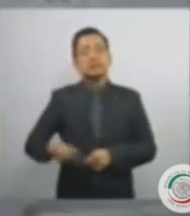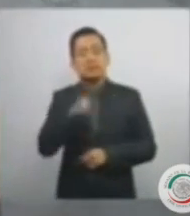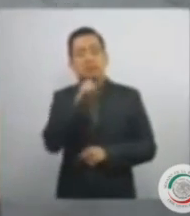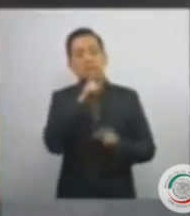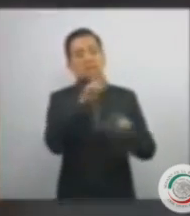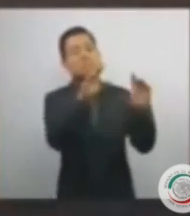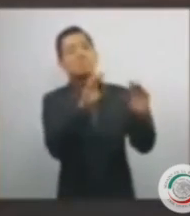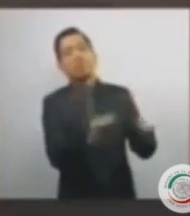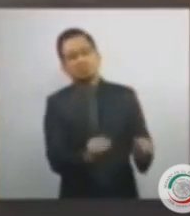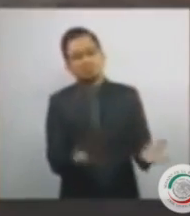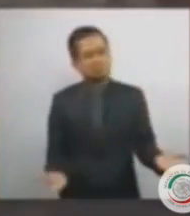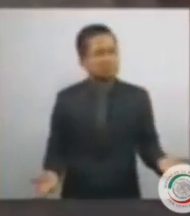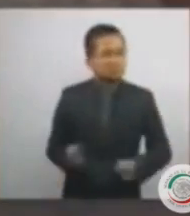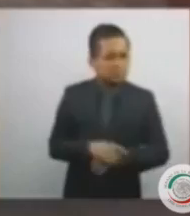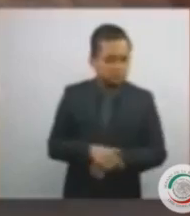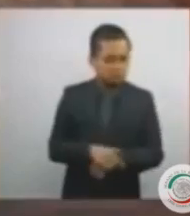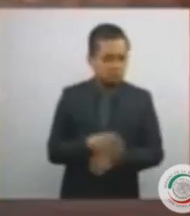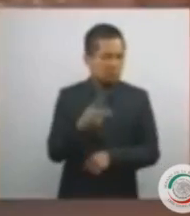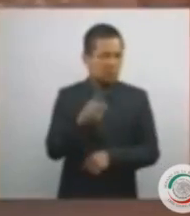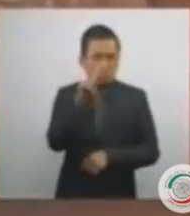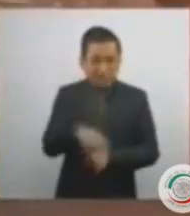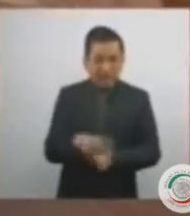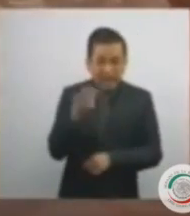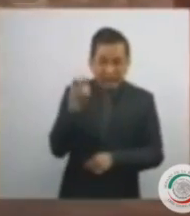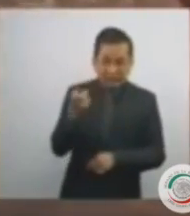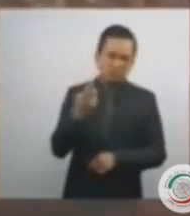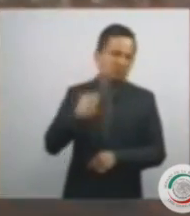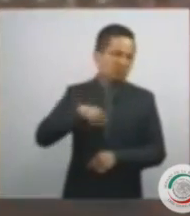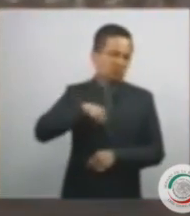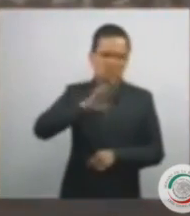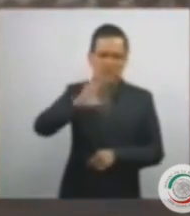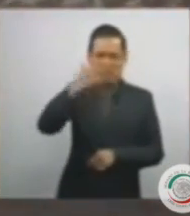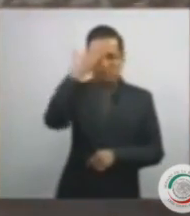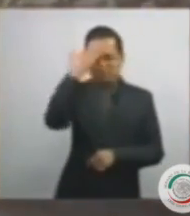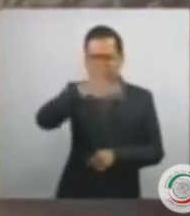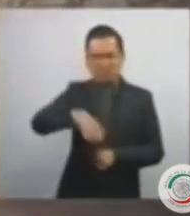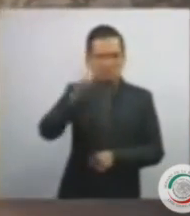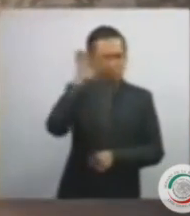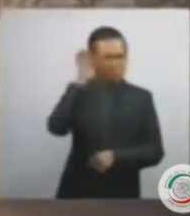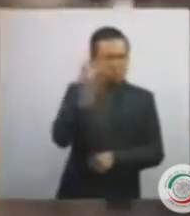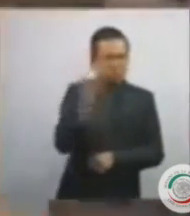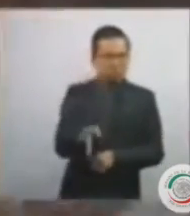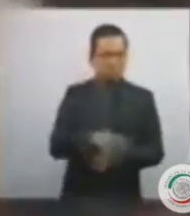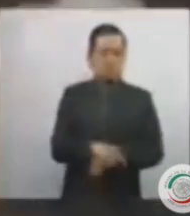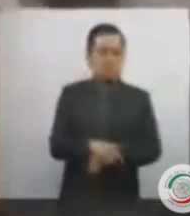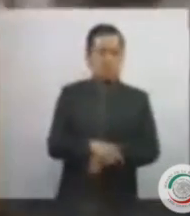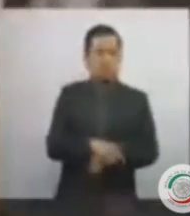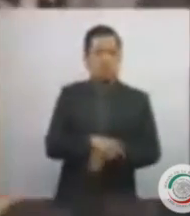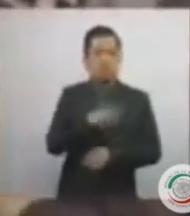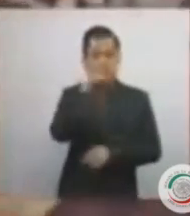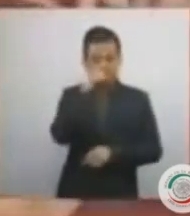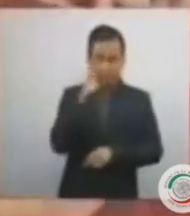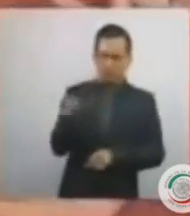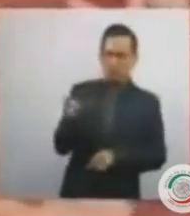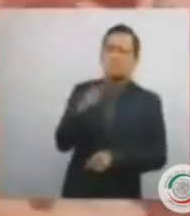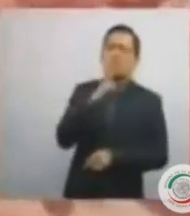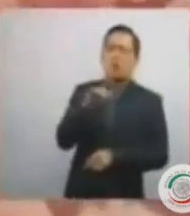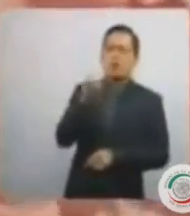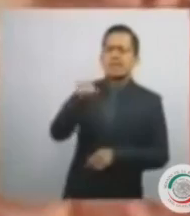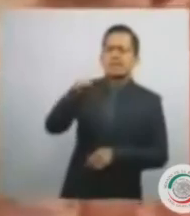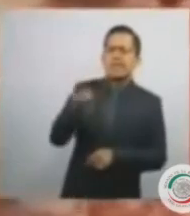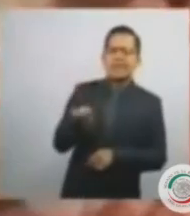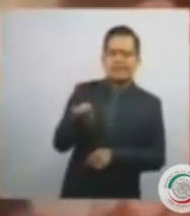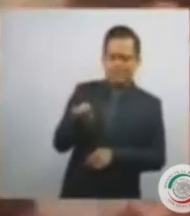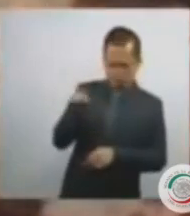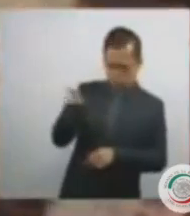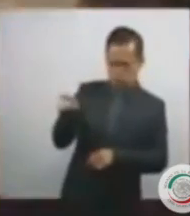terracería. Y ya lo sabemos. Yo suplico al INE, al señor Córdoba, que también calle de ese modo